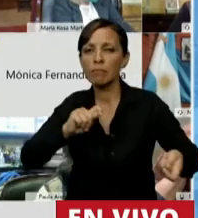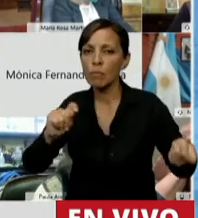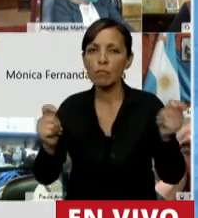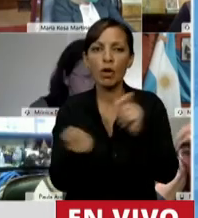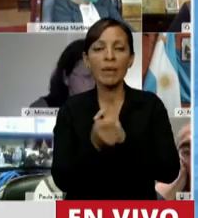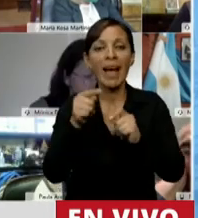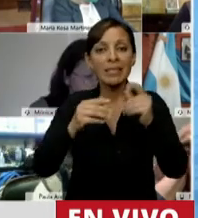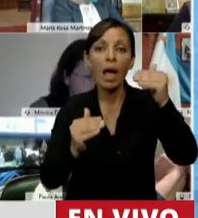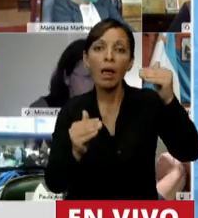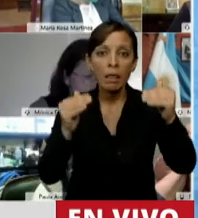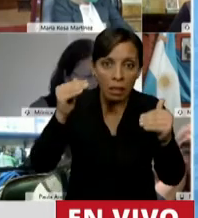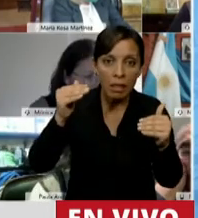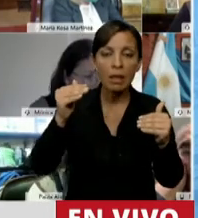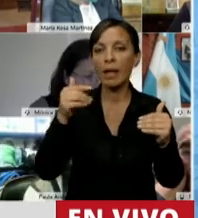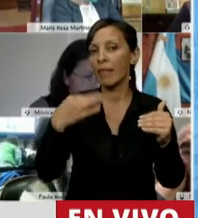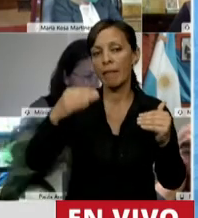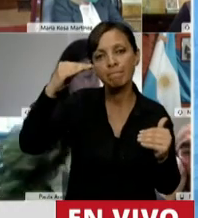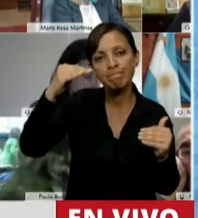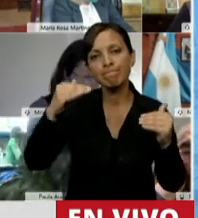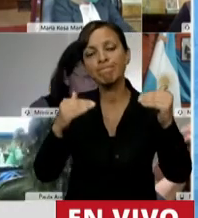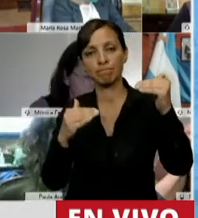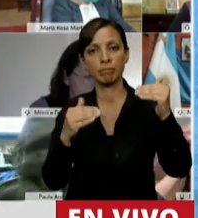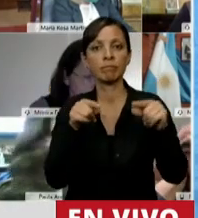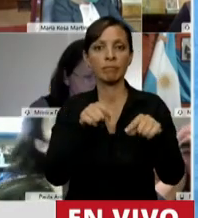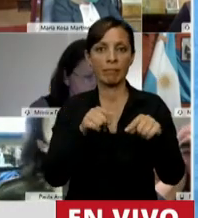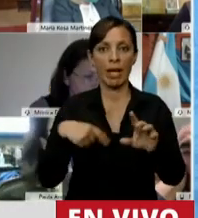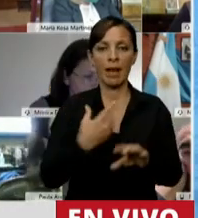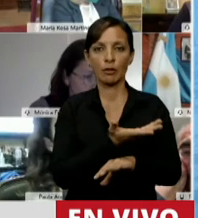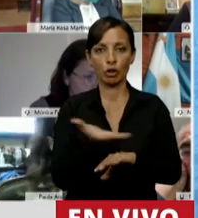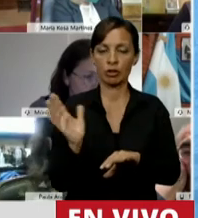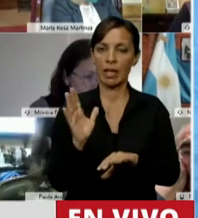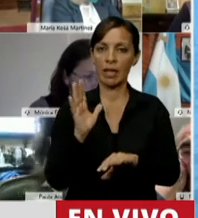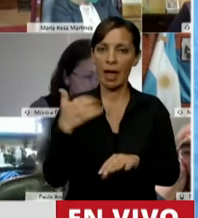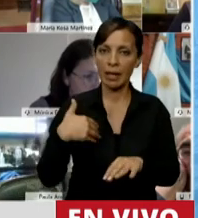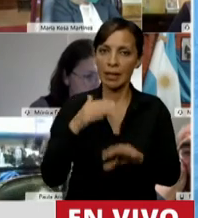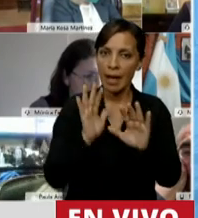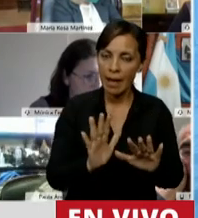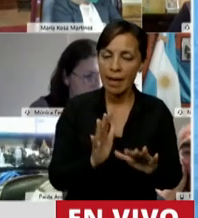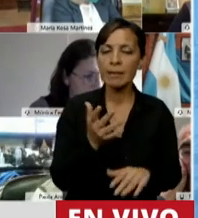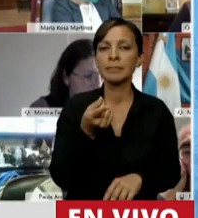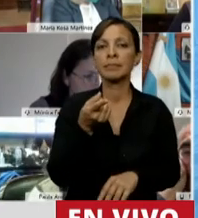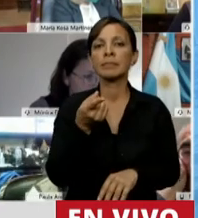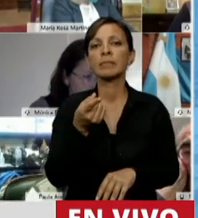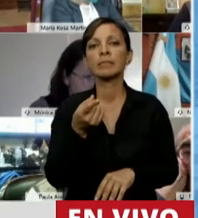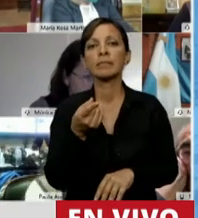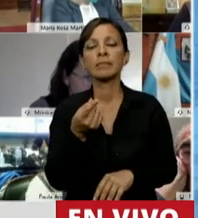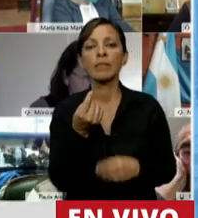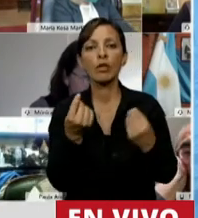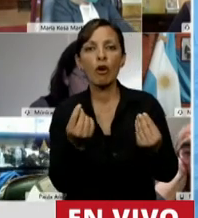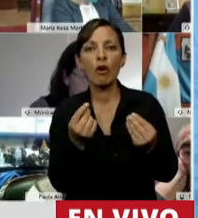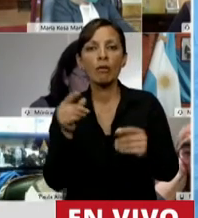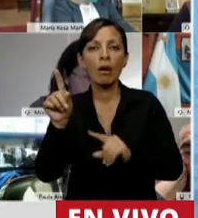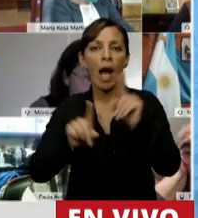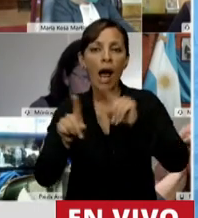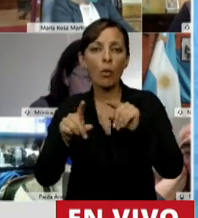ese desfasaje de fuerzas que la sociedad argentina impera, o lo que hacen de algún